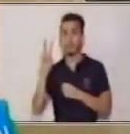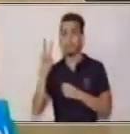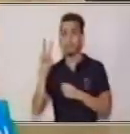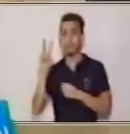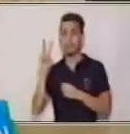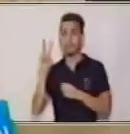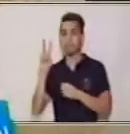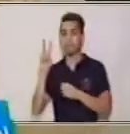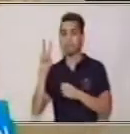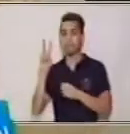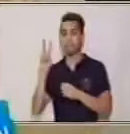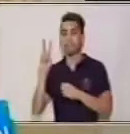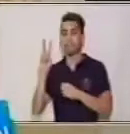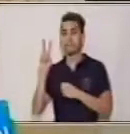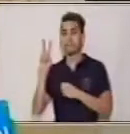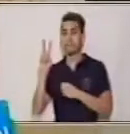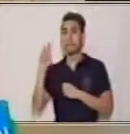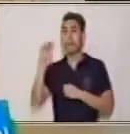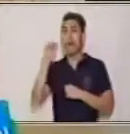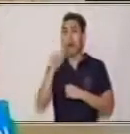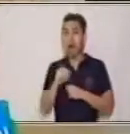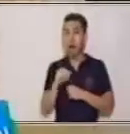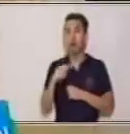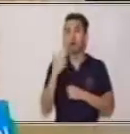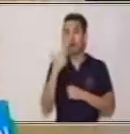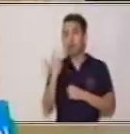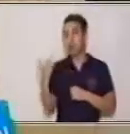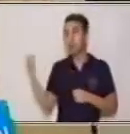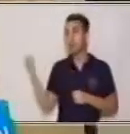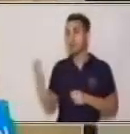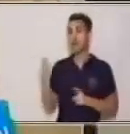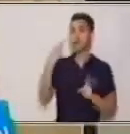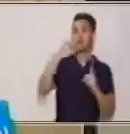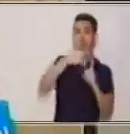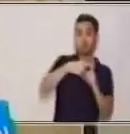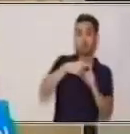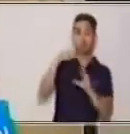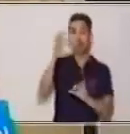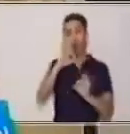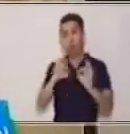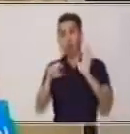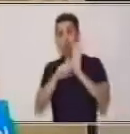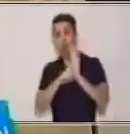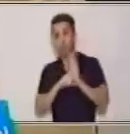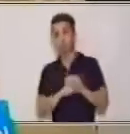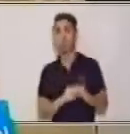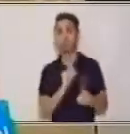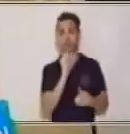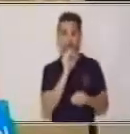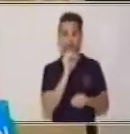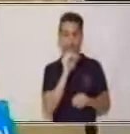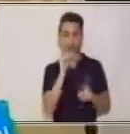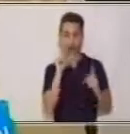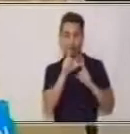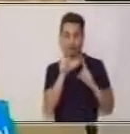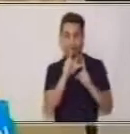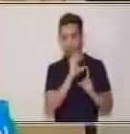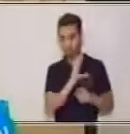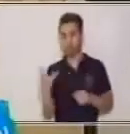Entonces, ahora sumamos o rezamos los términos. X al cuadrado es el único que hay, se coloca.